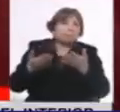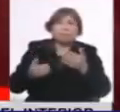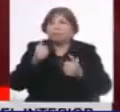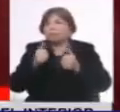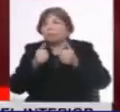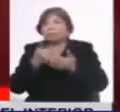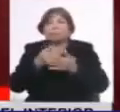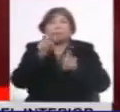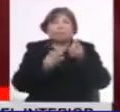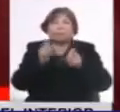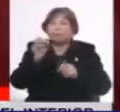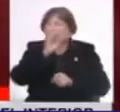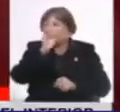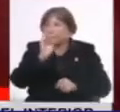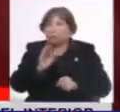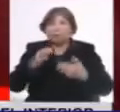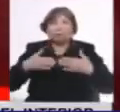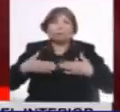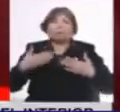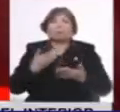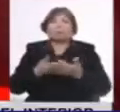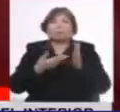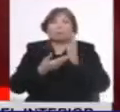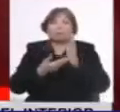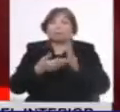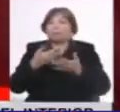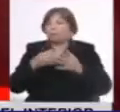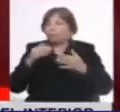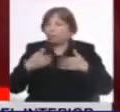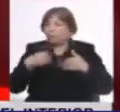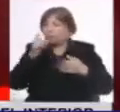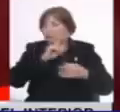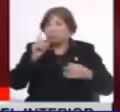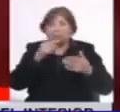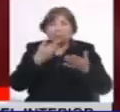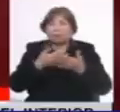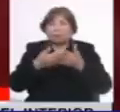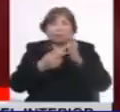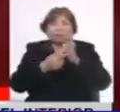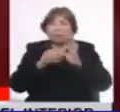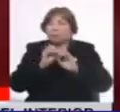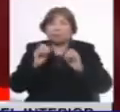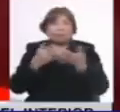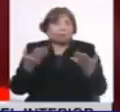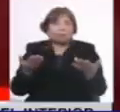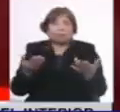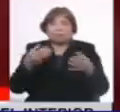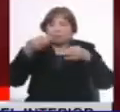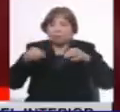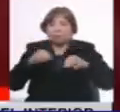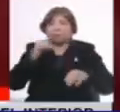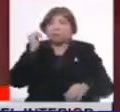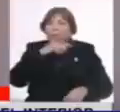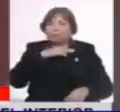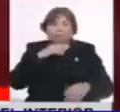cuales personas. Nunca han podido presentar una prueba al respecto. No lo van a presentar porque no existe. Simplemente es un hecho